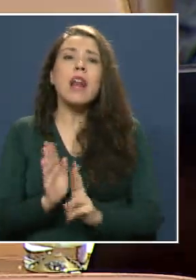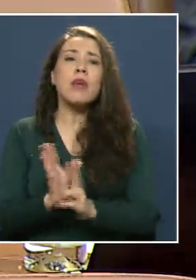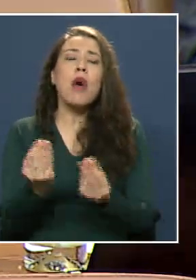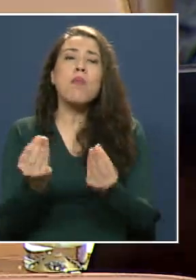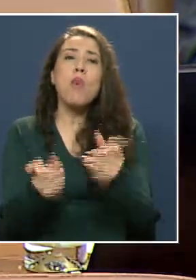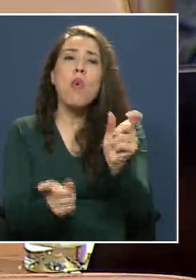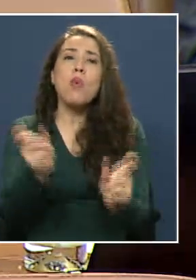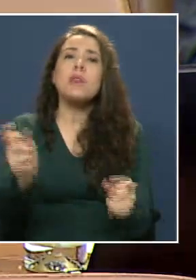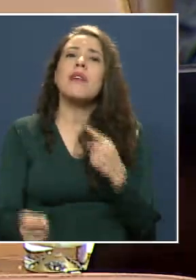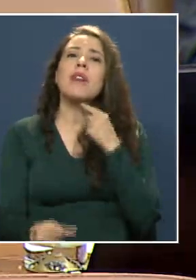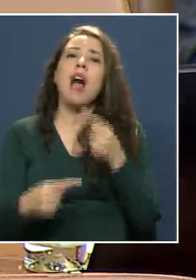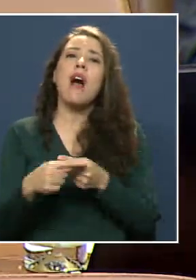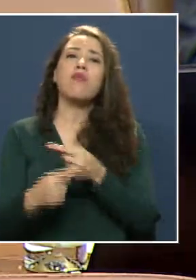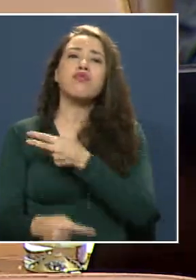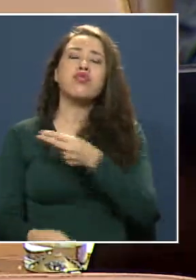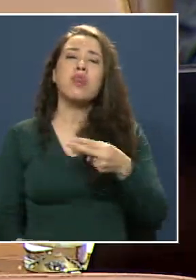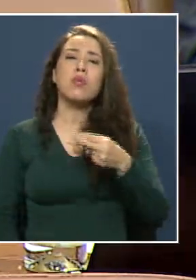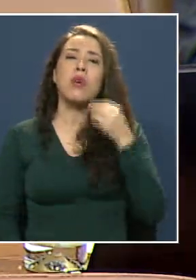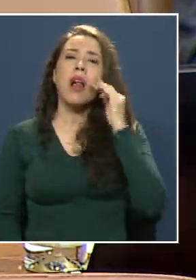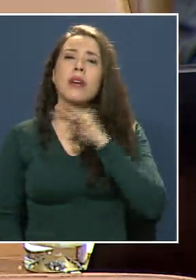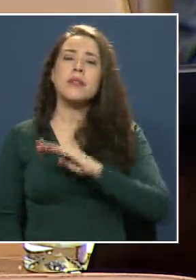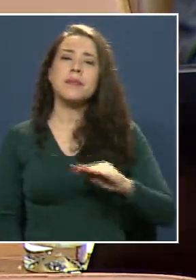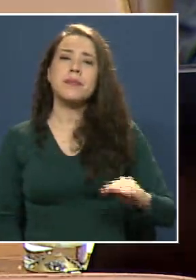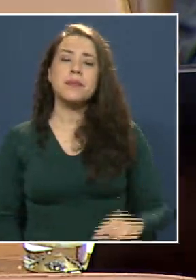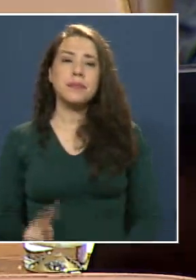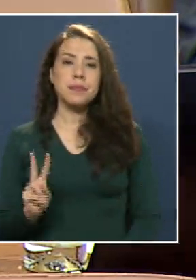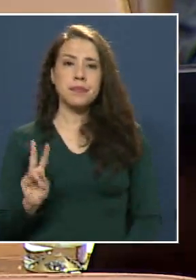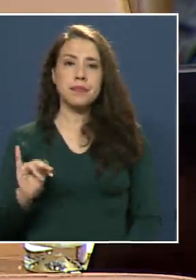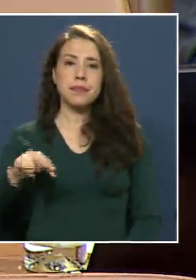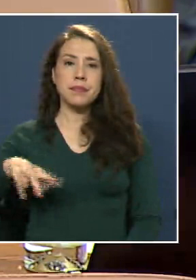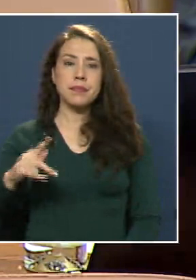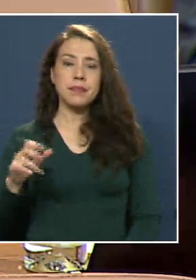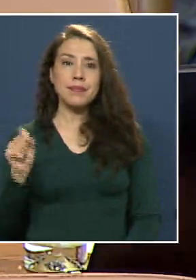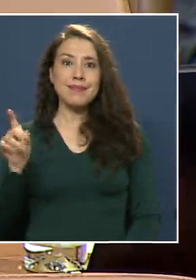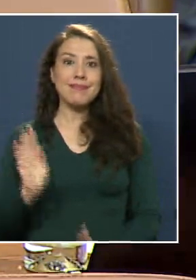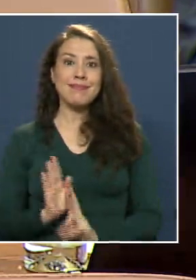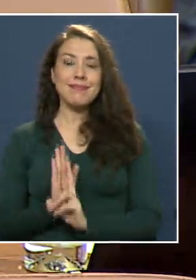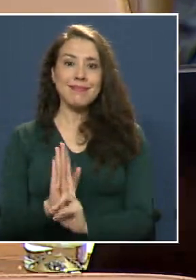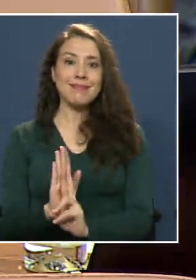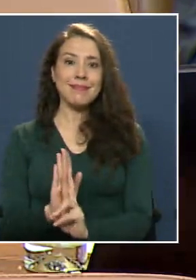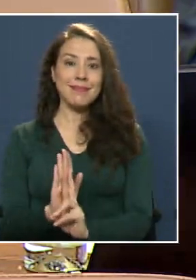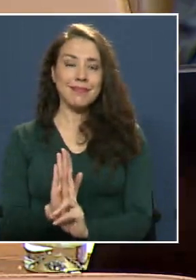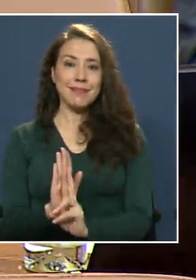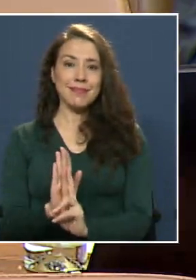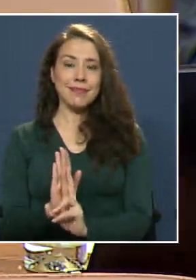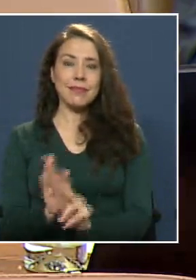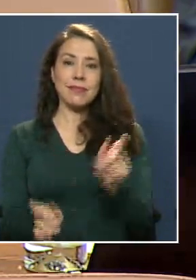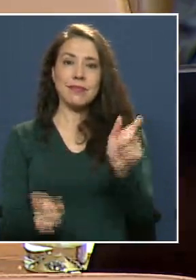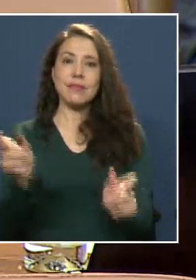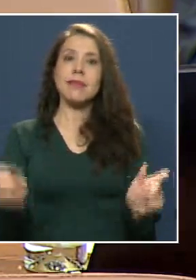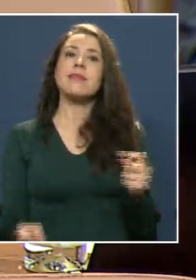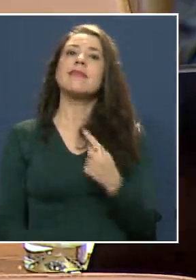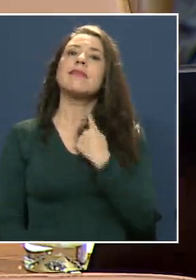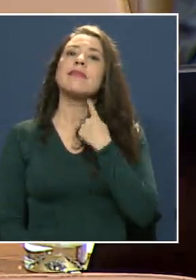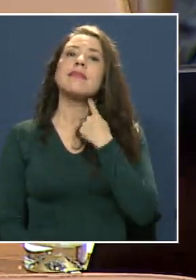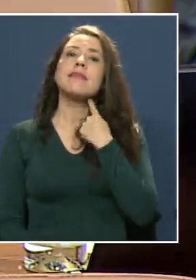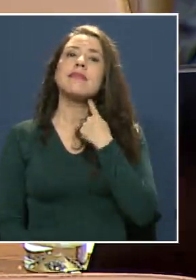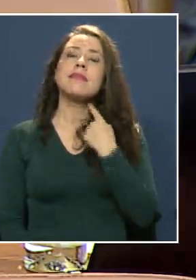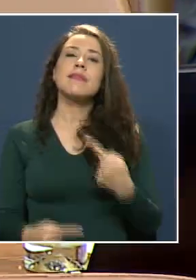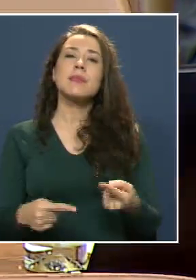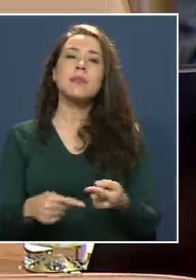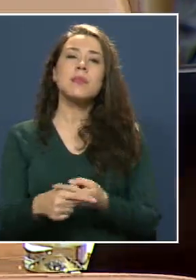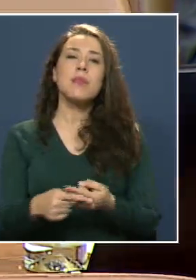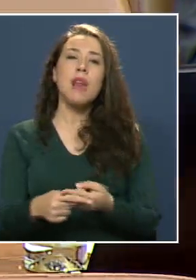de abuso sexual infantil. Vinca en representación de las víctimas de